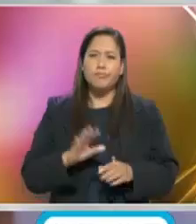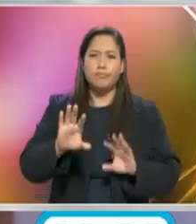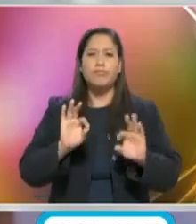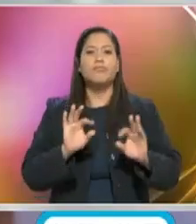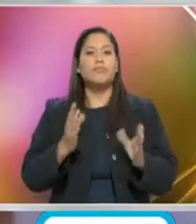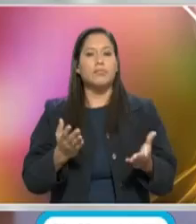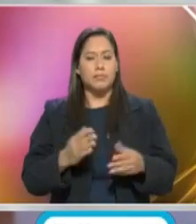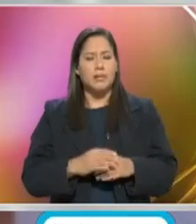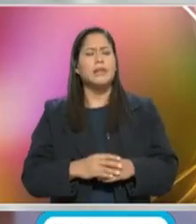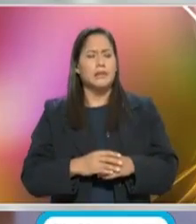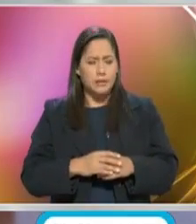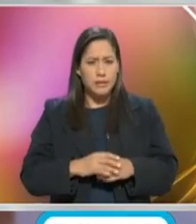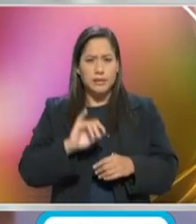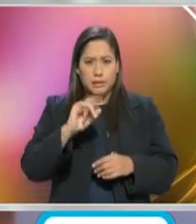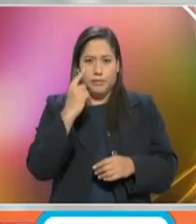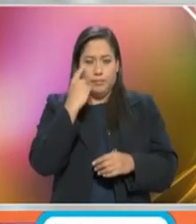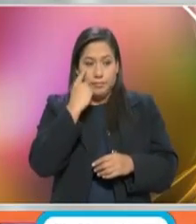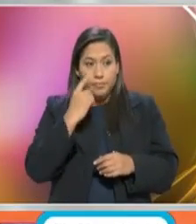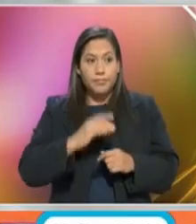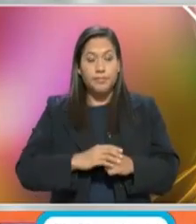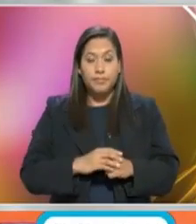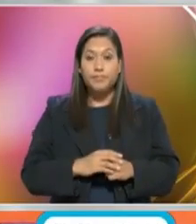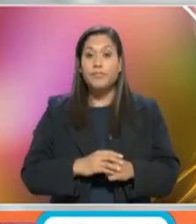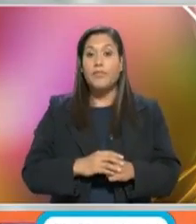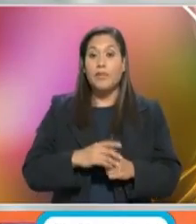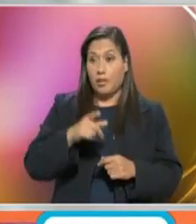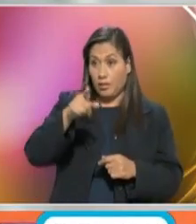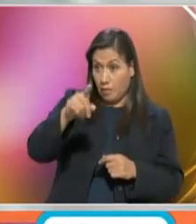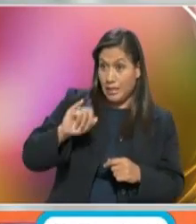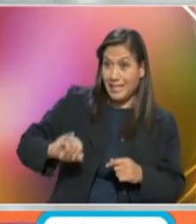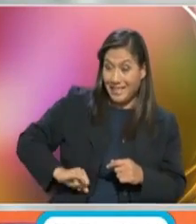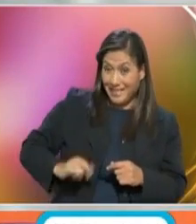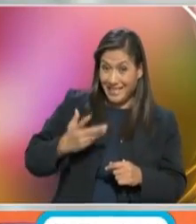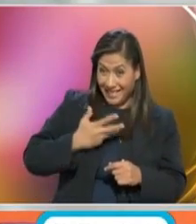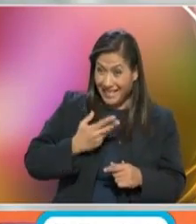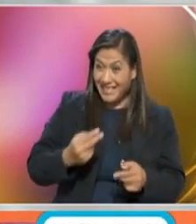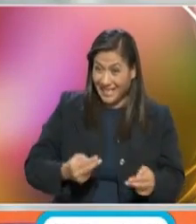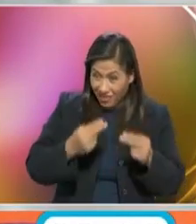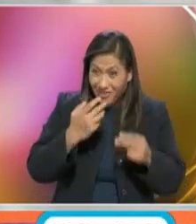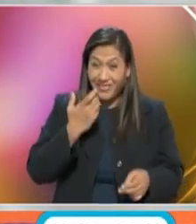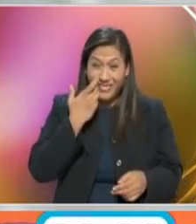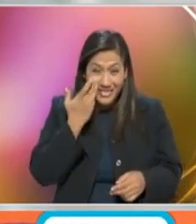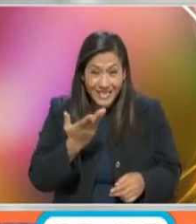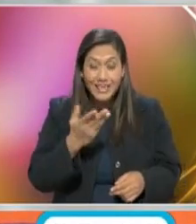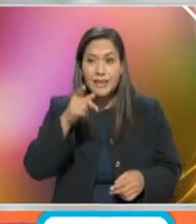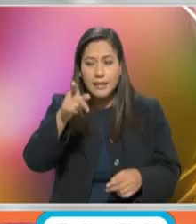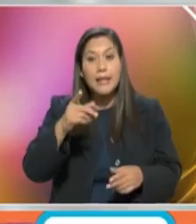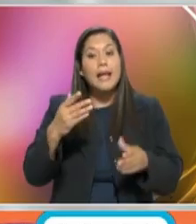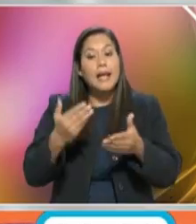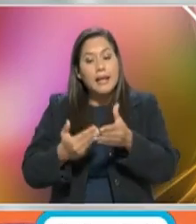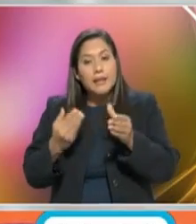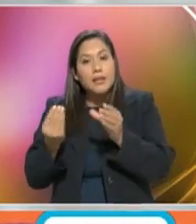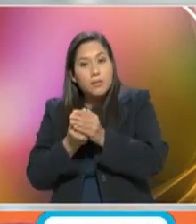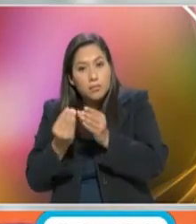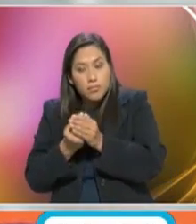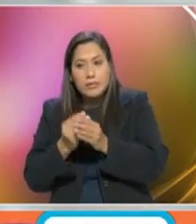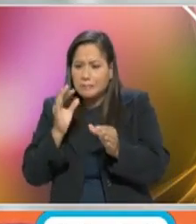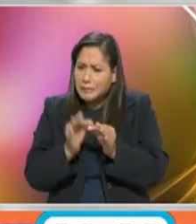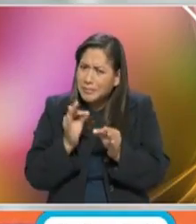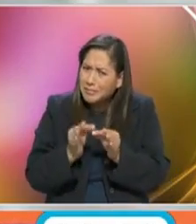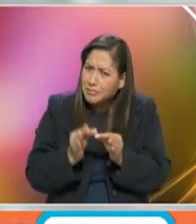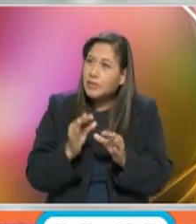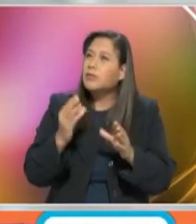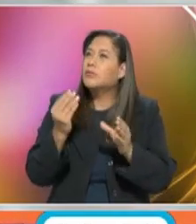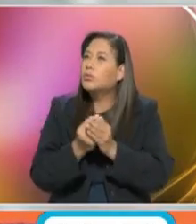Claro. Pues fíjate que solo que tengan el interés de desarrollar una idea de negocio, que se capaciten, tienen que ser constantes